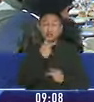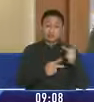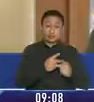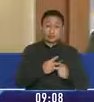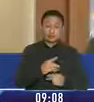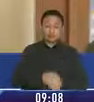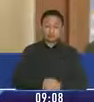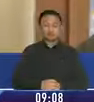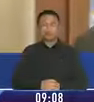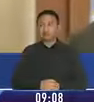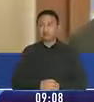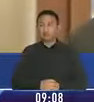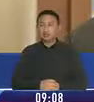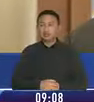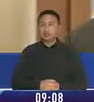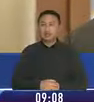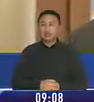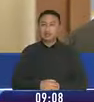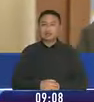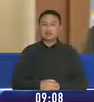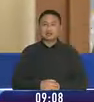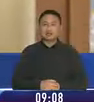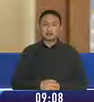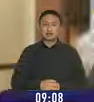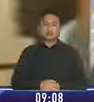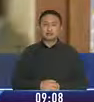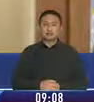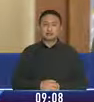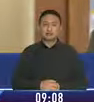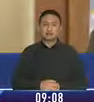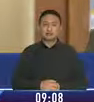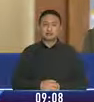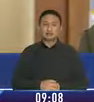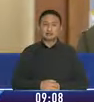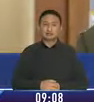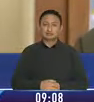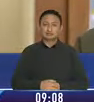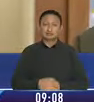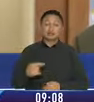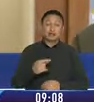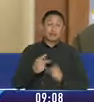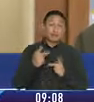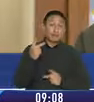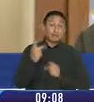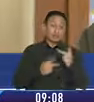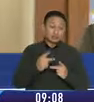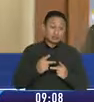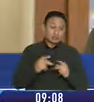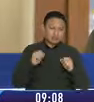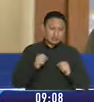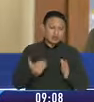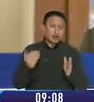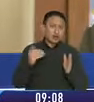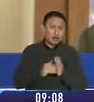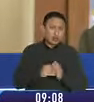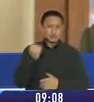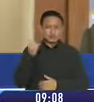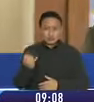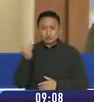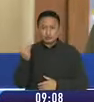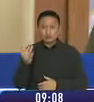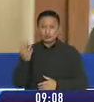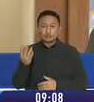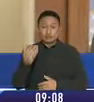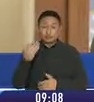Cómo se elaborarían las actas la posibilidad de que existan procesos de reconteo Y eso va a complicar en